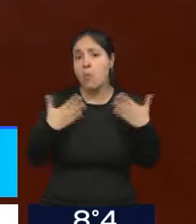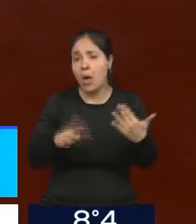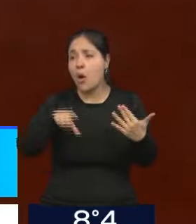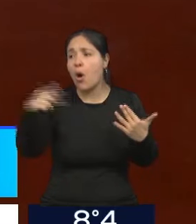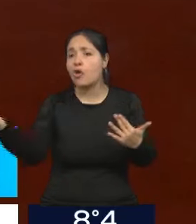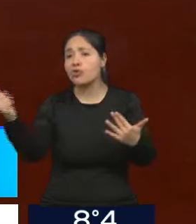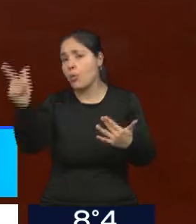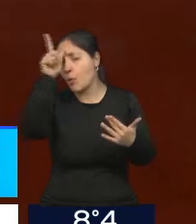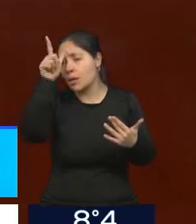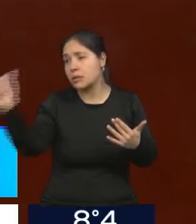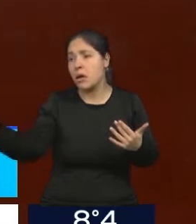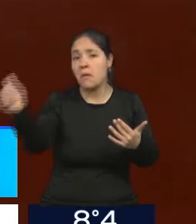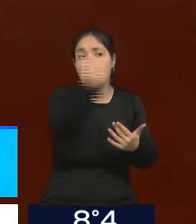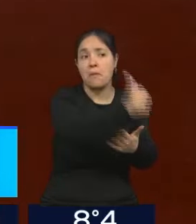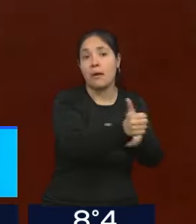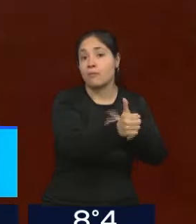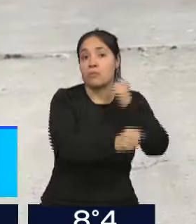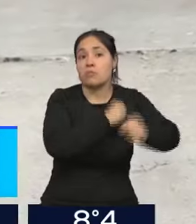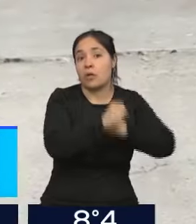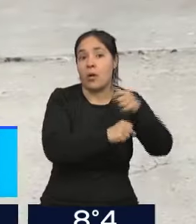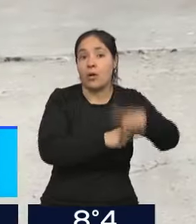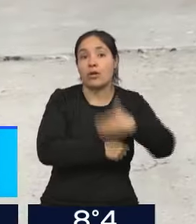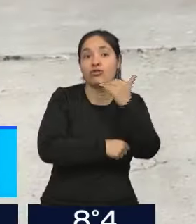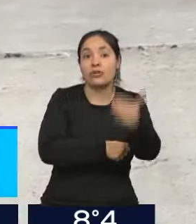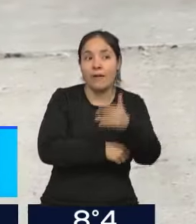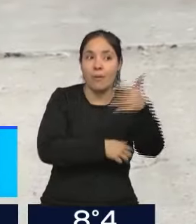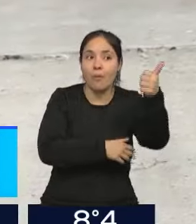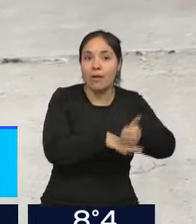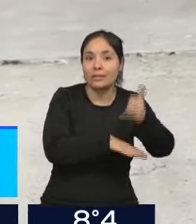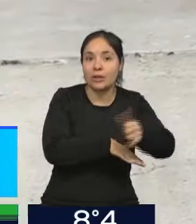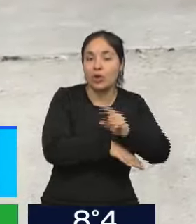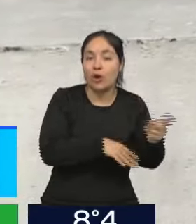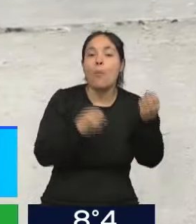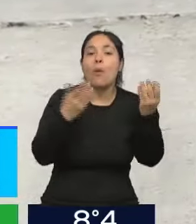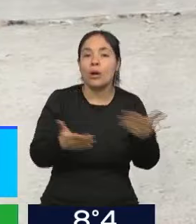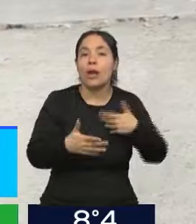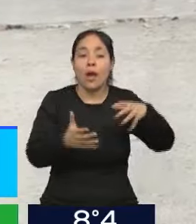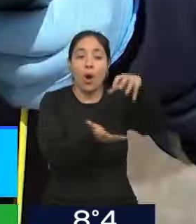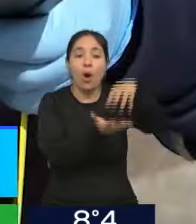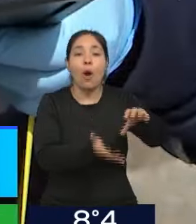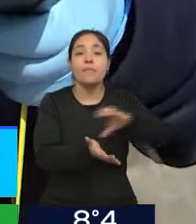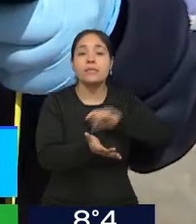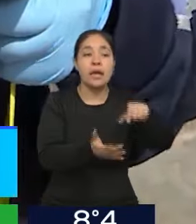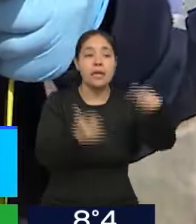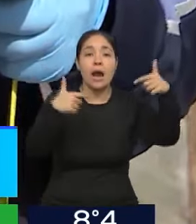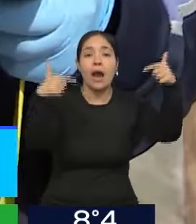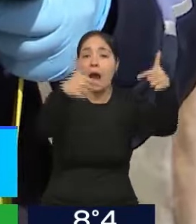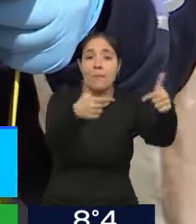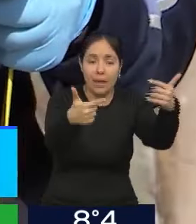no los podamos tener identificados al día de la fecha. Las cámaras de seguridad no están en la comisaría, están las cámaras de